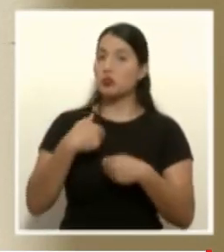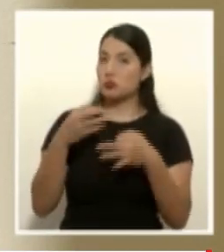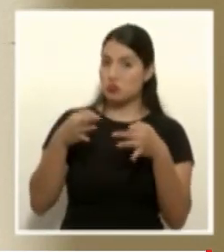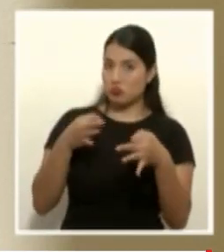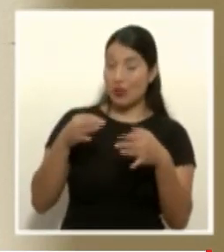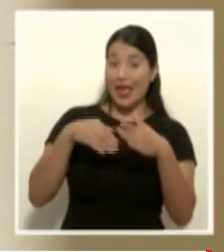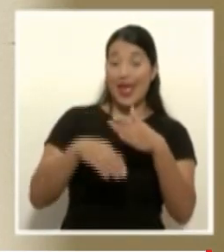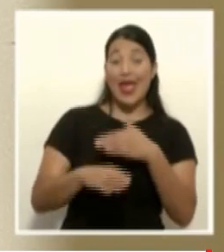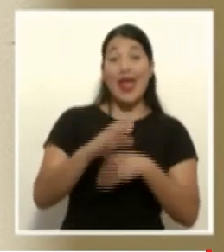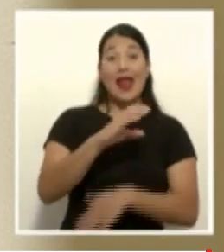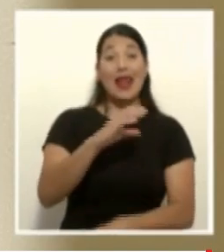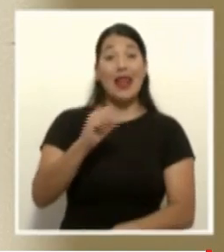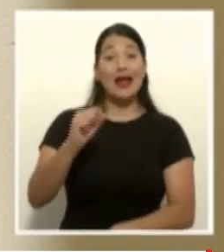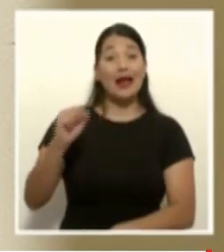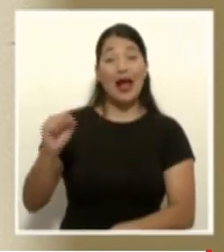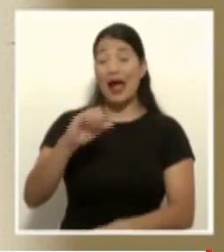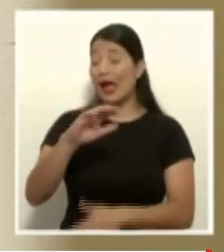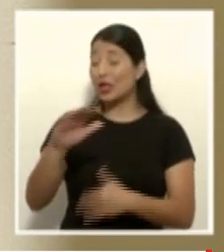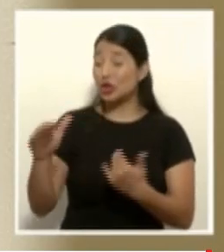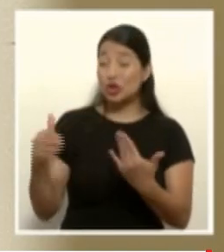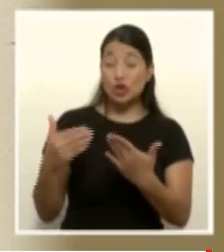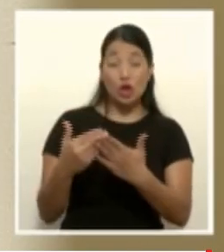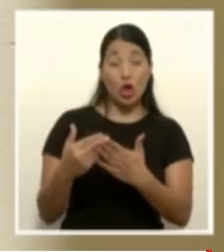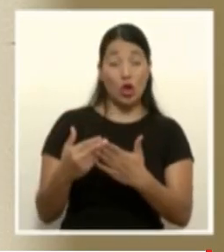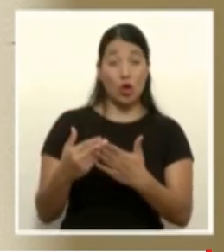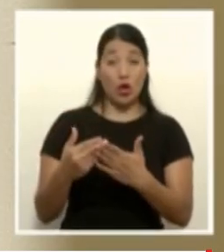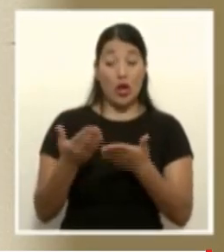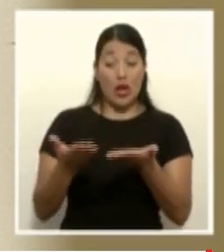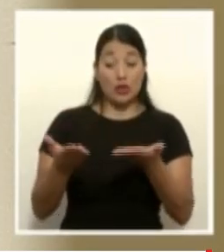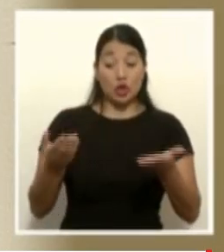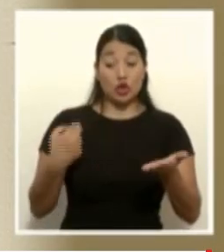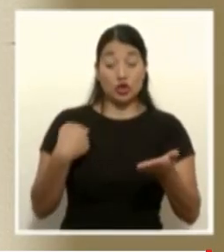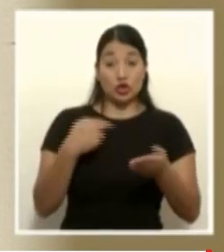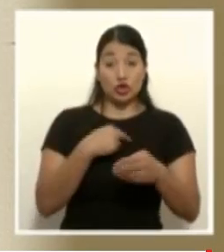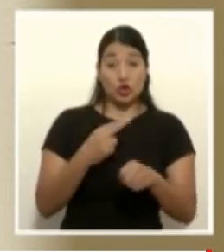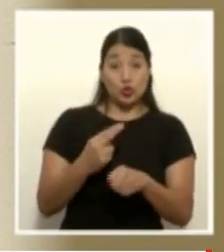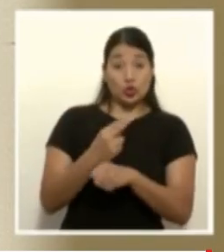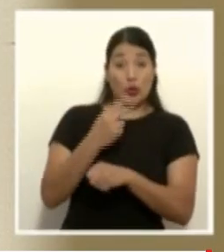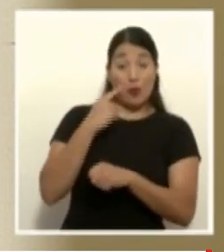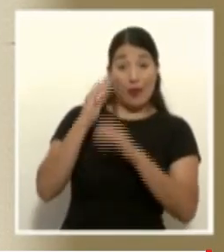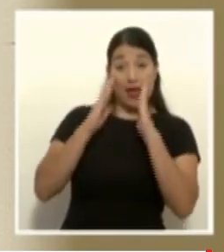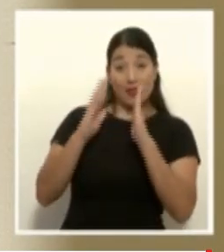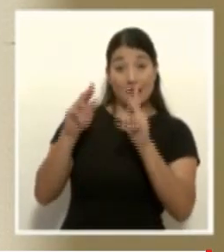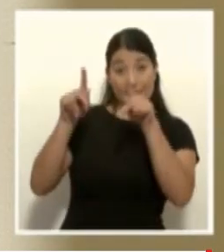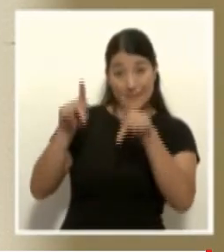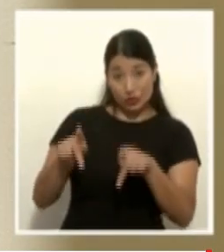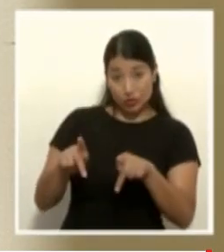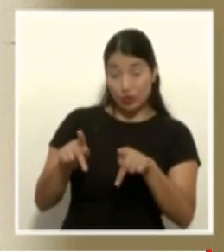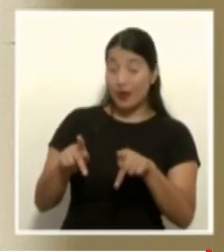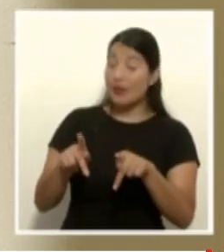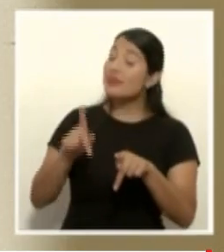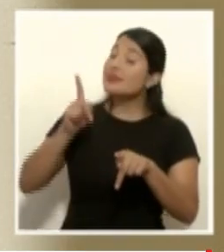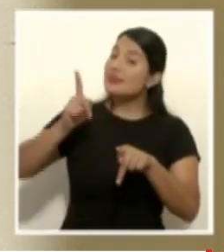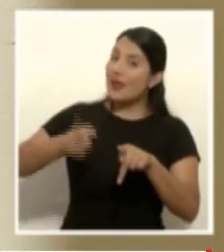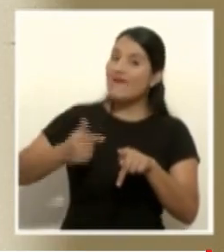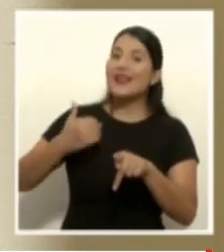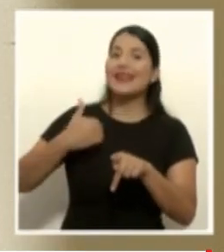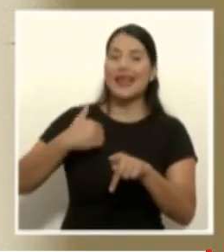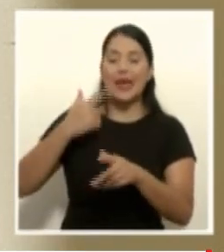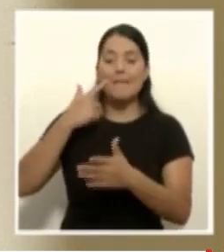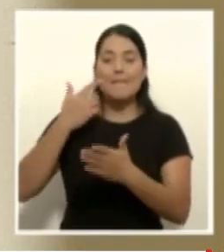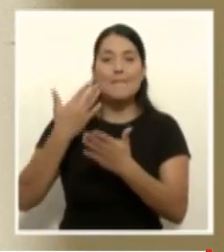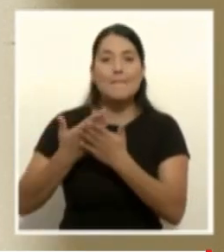aplicamos a los pacientes tiene que tener una buena dosis de evidencia científica para poder